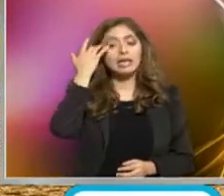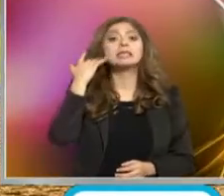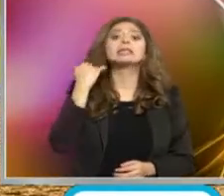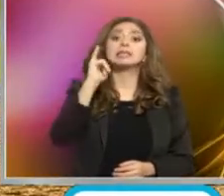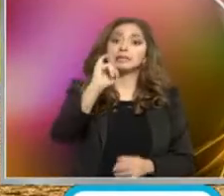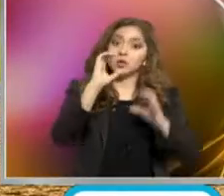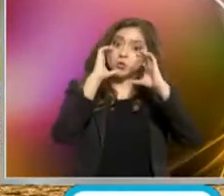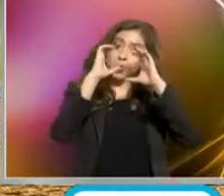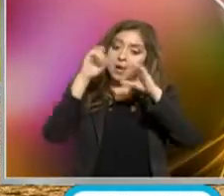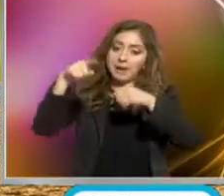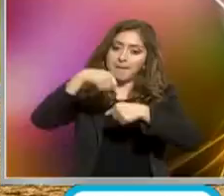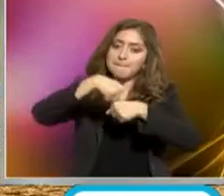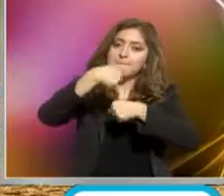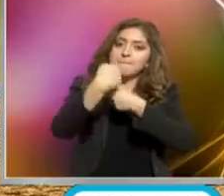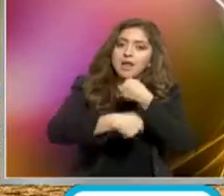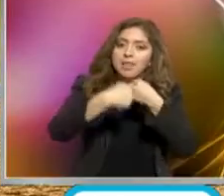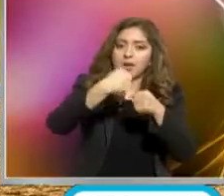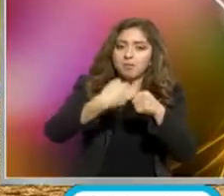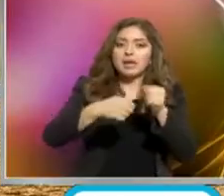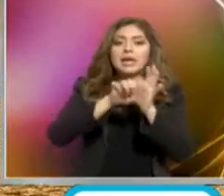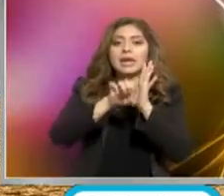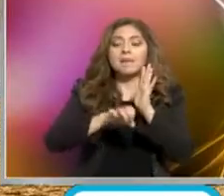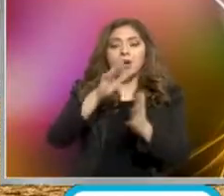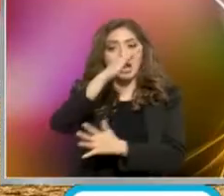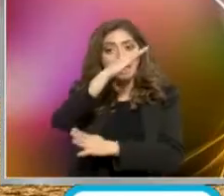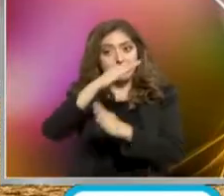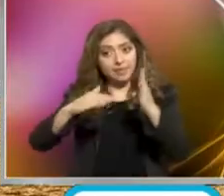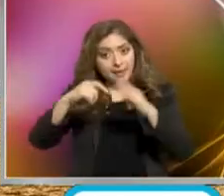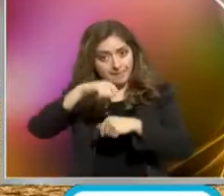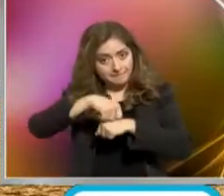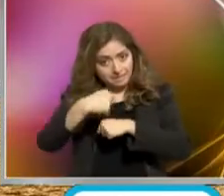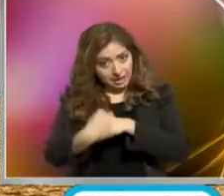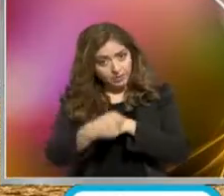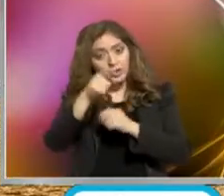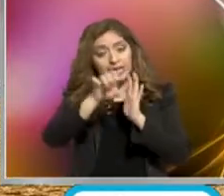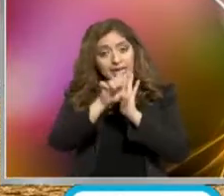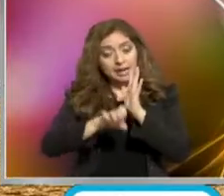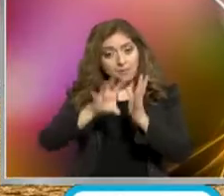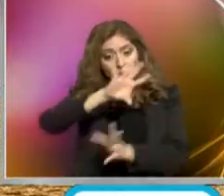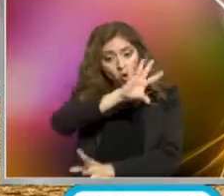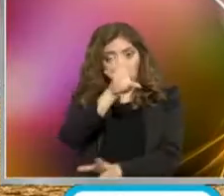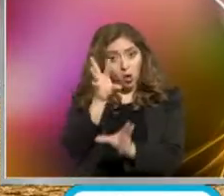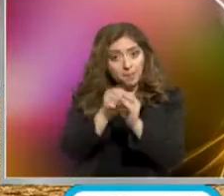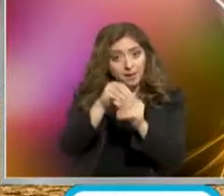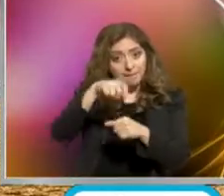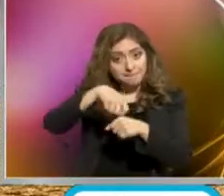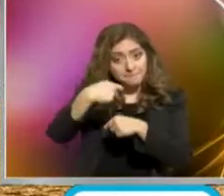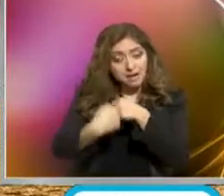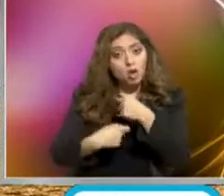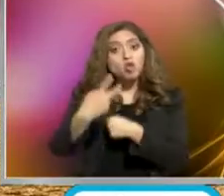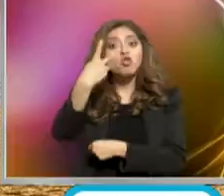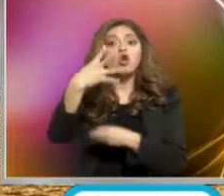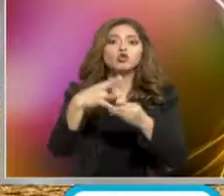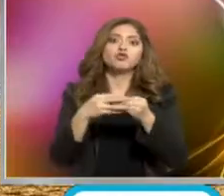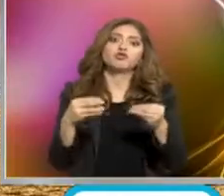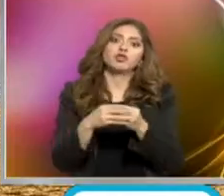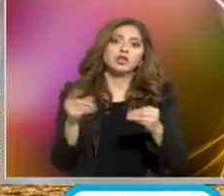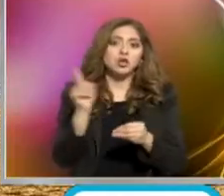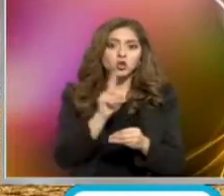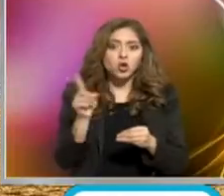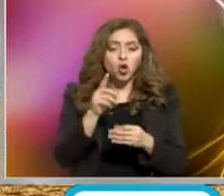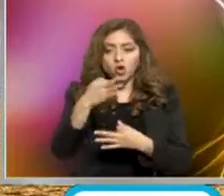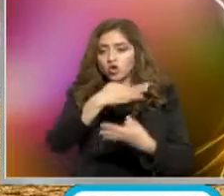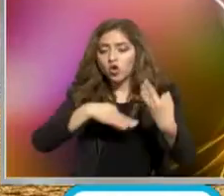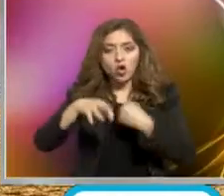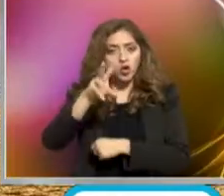el plátano, porque una porción de plátano es medio plátano. Entonces, si nos comemos el plátano entero, ahí ya serían 2 frutas. Tampoco comernos toda la penca La